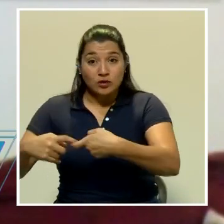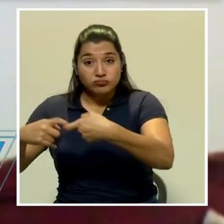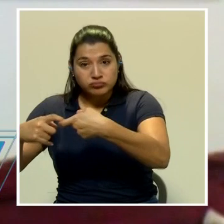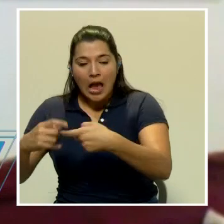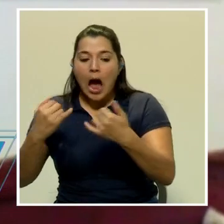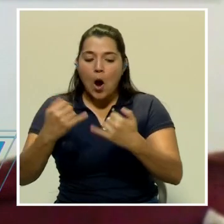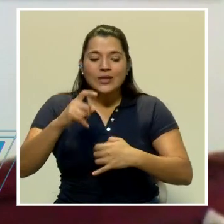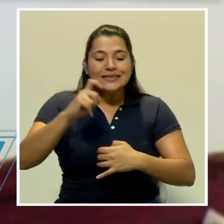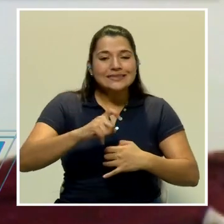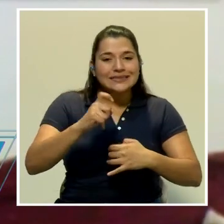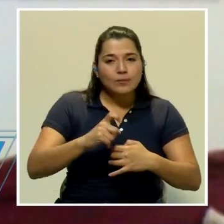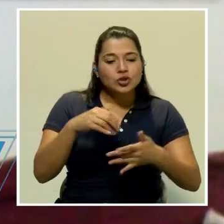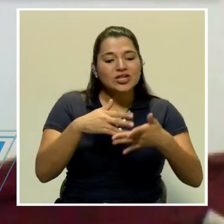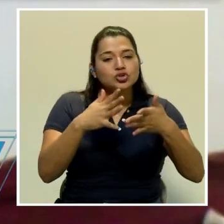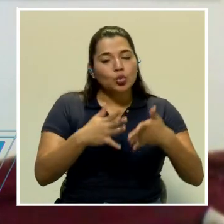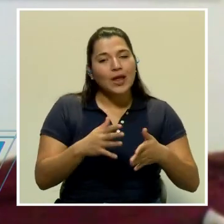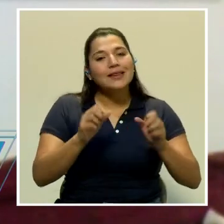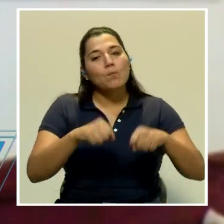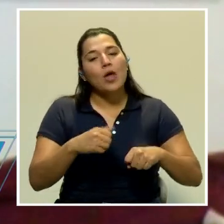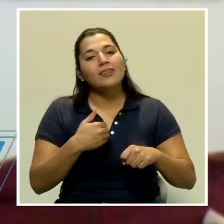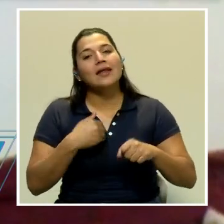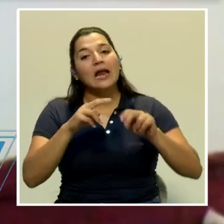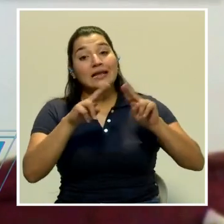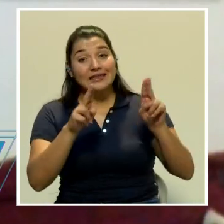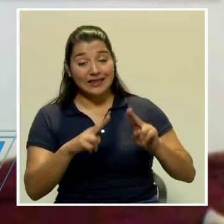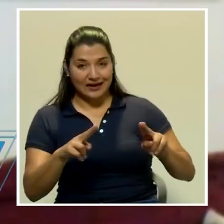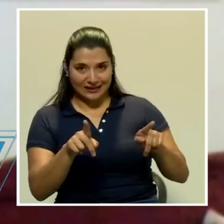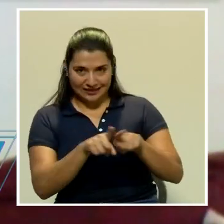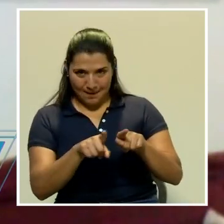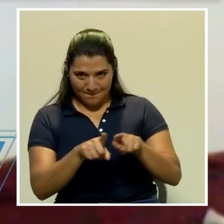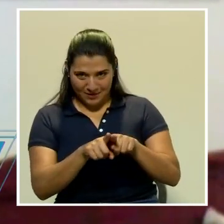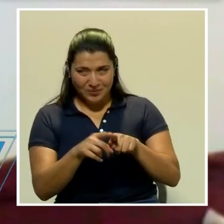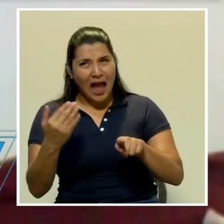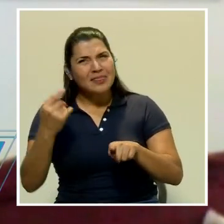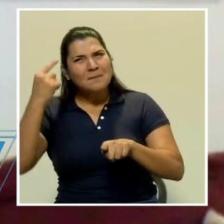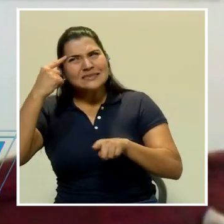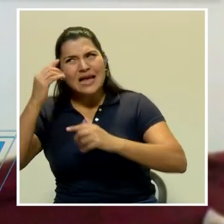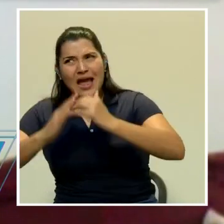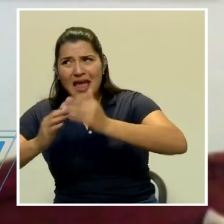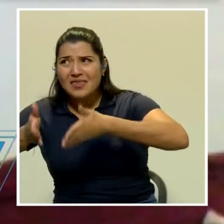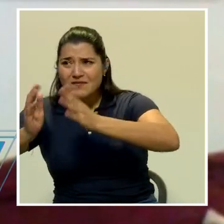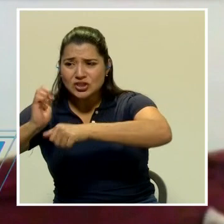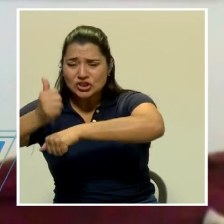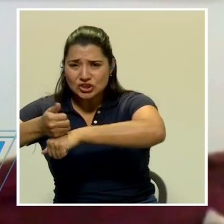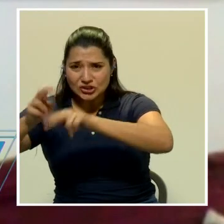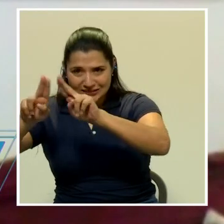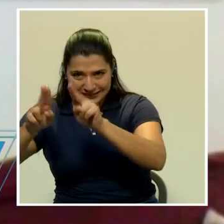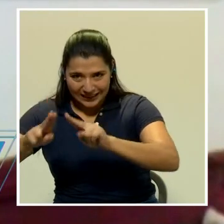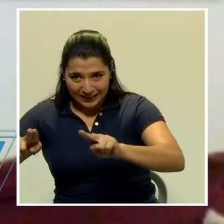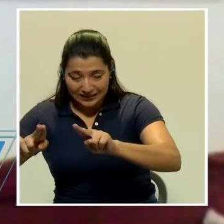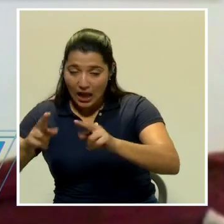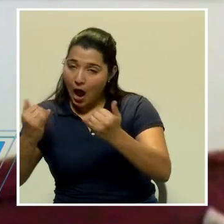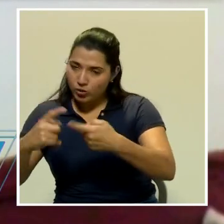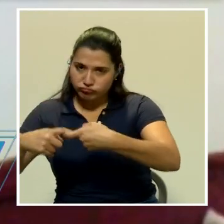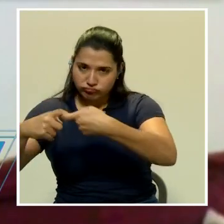redoblar esfuerzos también, porque en este sentido, para poder tener conectividad en los hogares, hay que